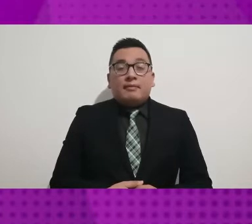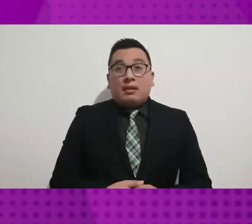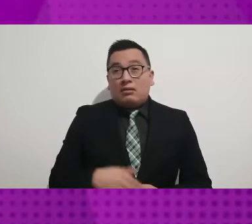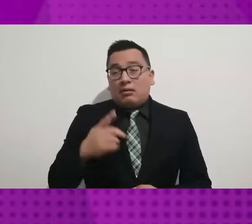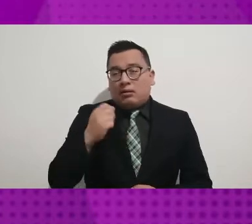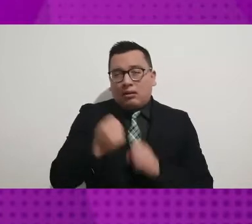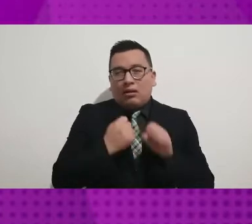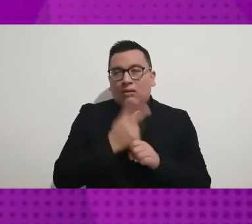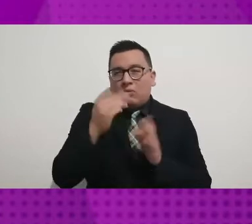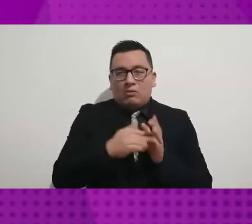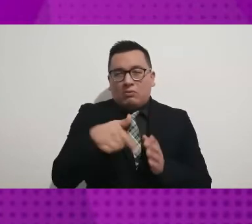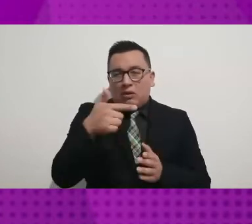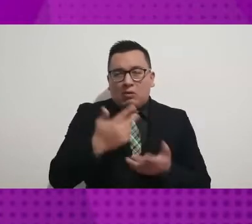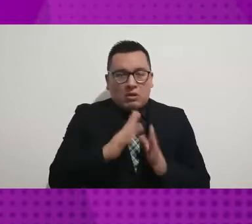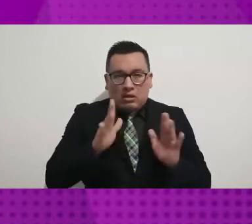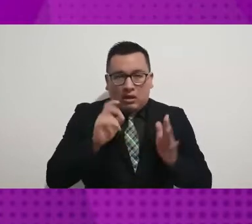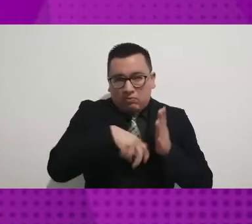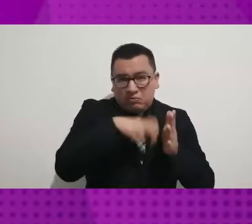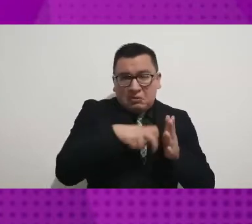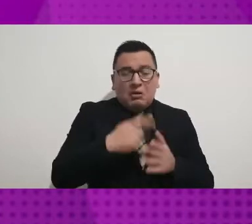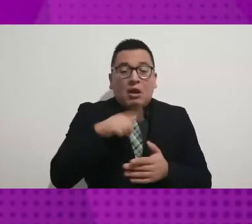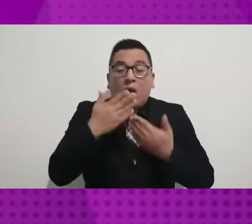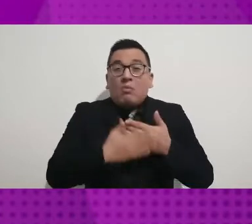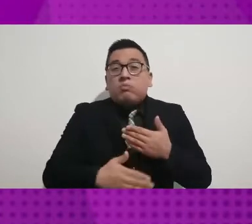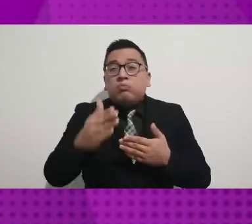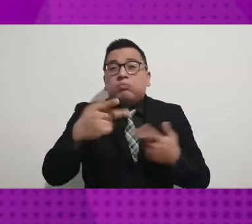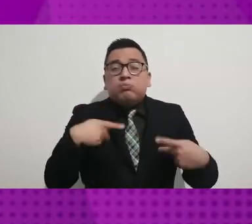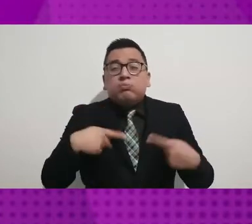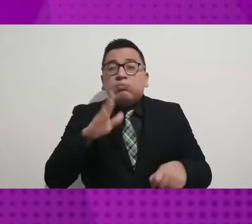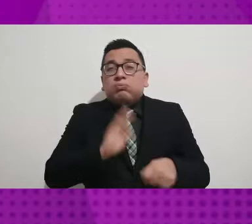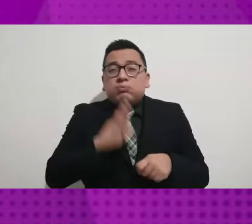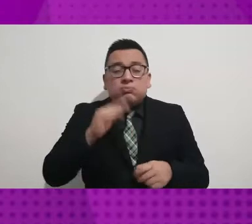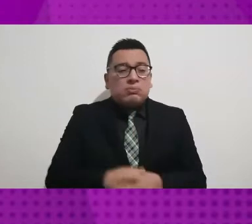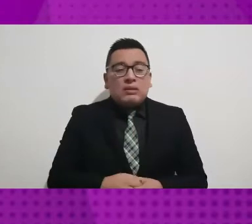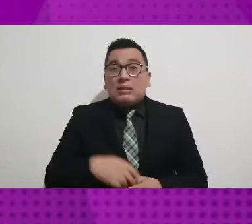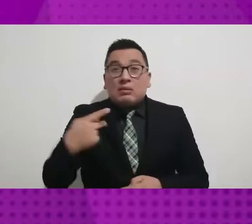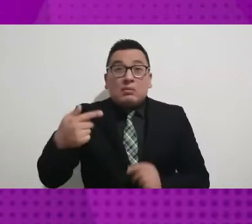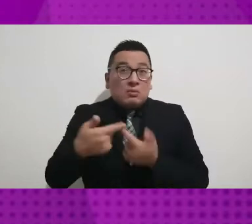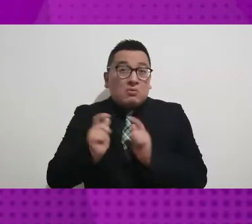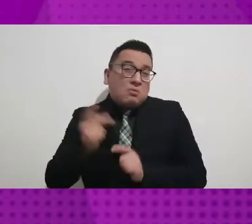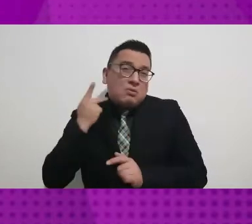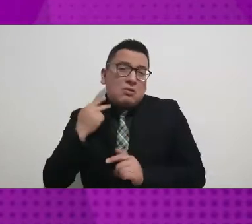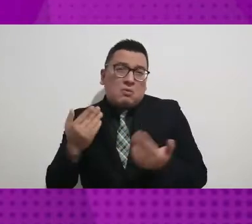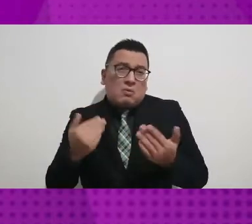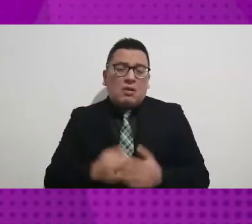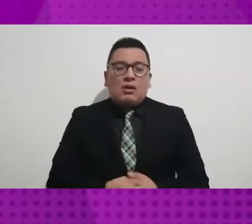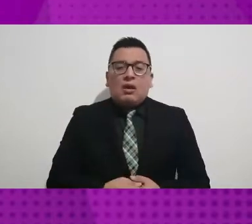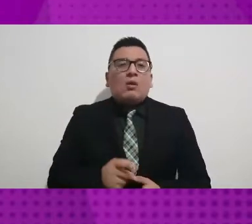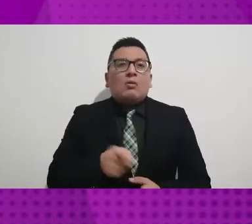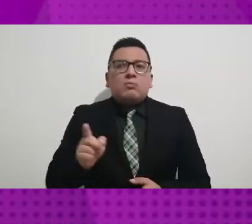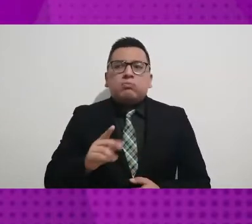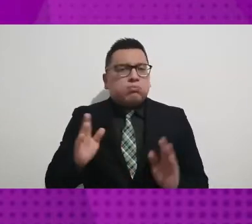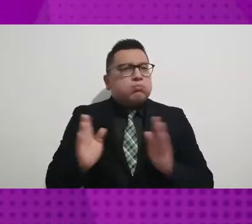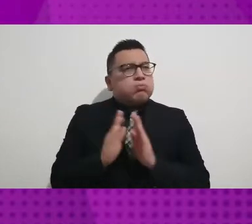legal y constitucional que vino, pues justamente eso, la posibilidad de que más ciudadanos sin pertenecer a un partido